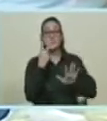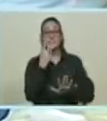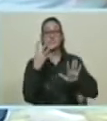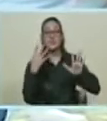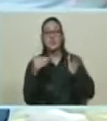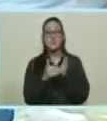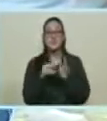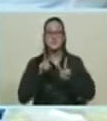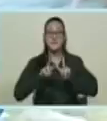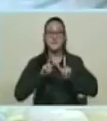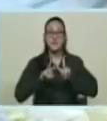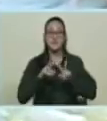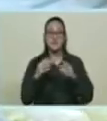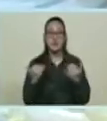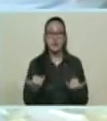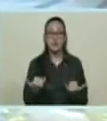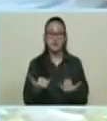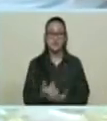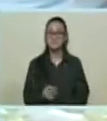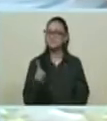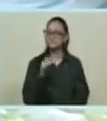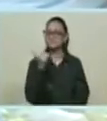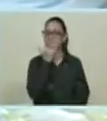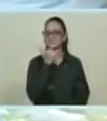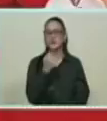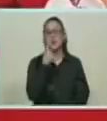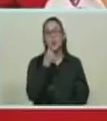1.929.000 viviendas. Perdón, corrijo,